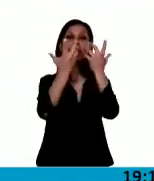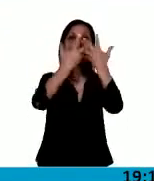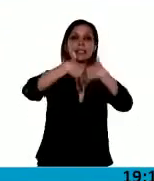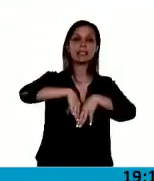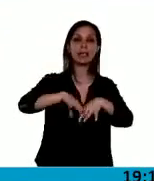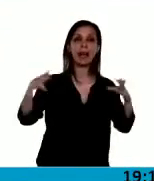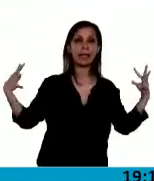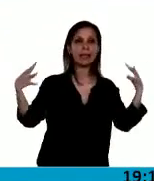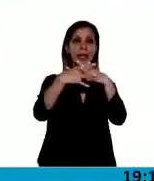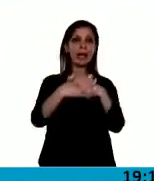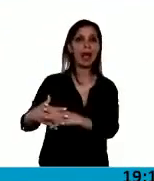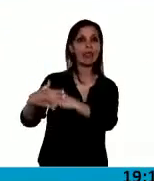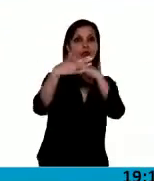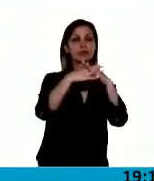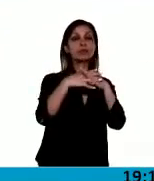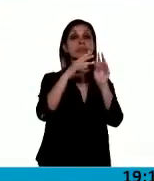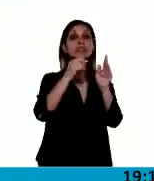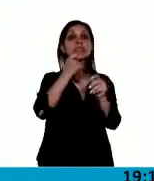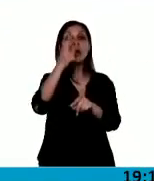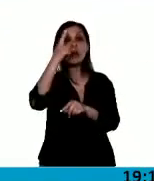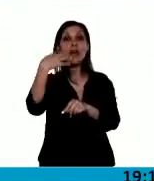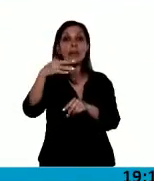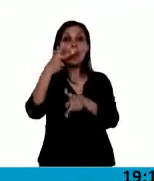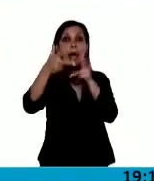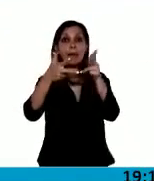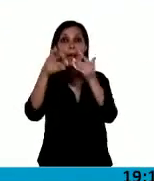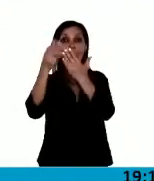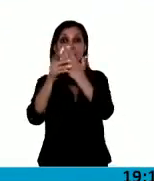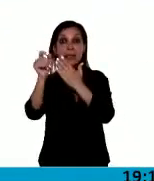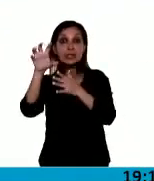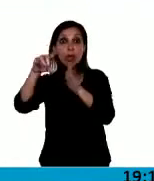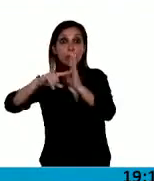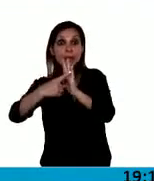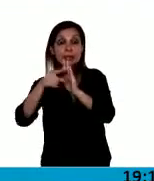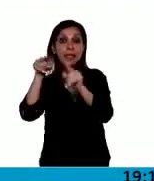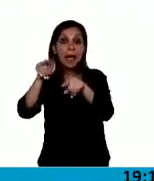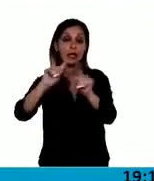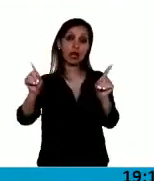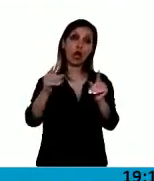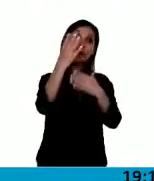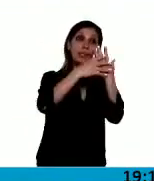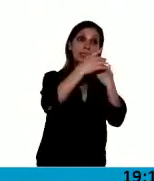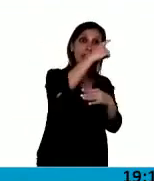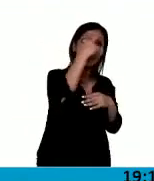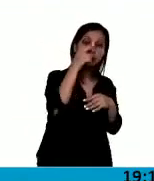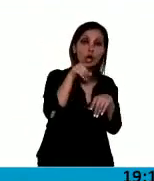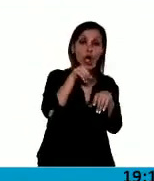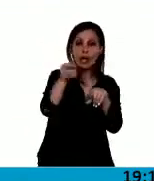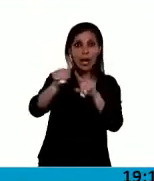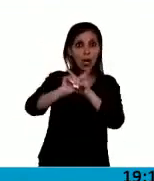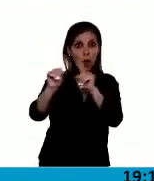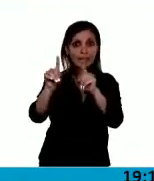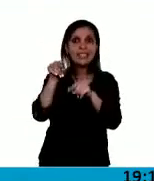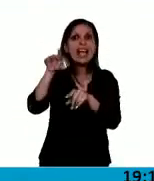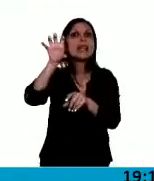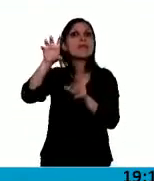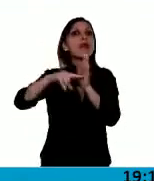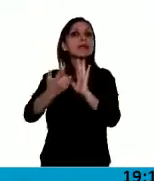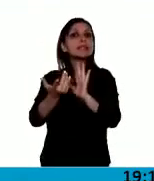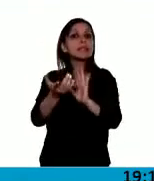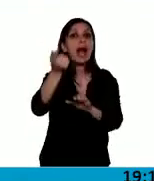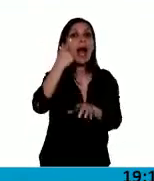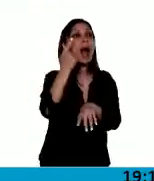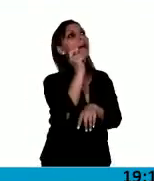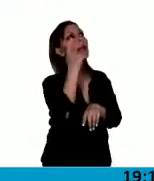otras 23 jurisdicciones no es el ministro dolan no es ministro de salud de la nación es ministro de salud de la provincia habrá que ver qué piensa el